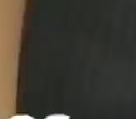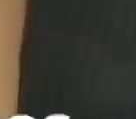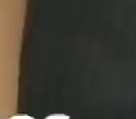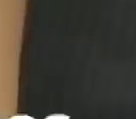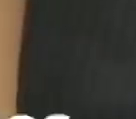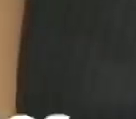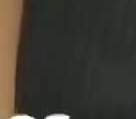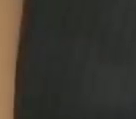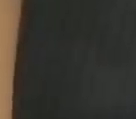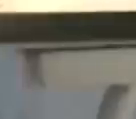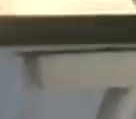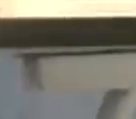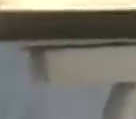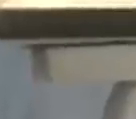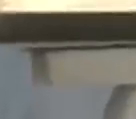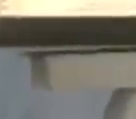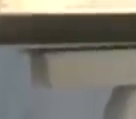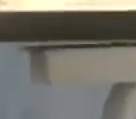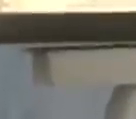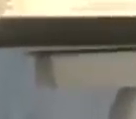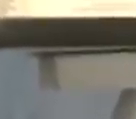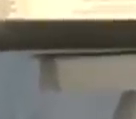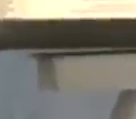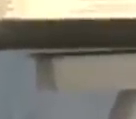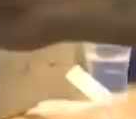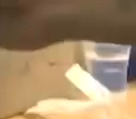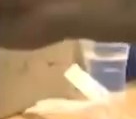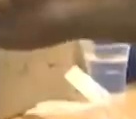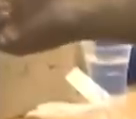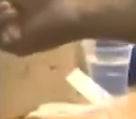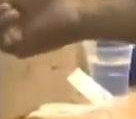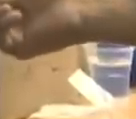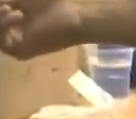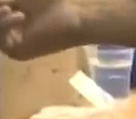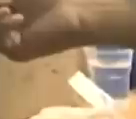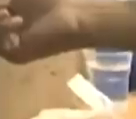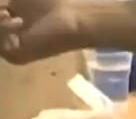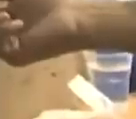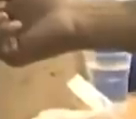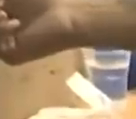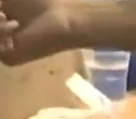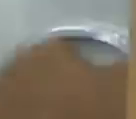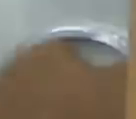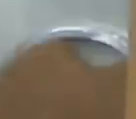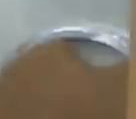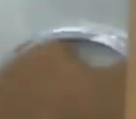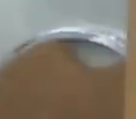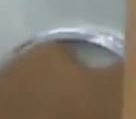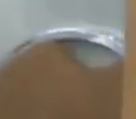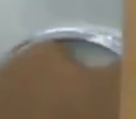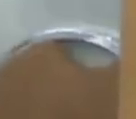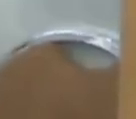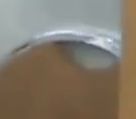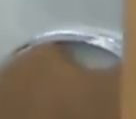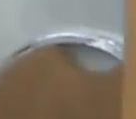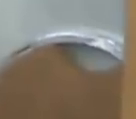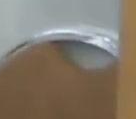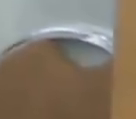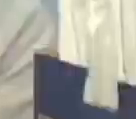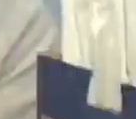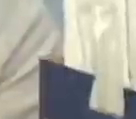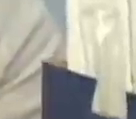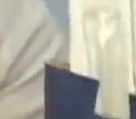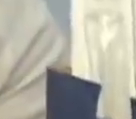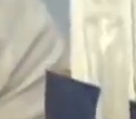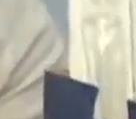población inmunizada. Una contundente victoria que alcanza la patria venezolana contra el asedio, persecución